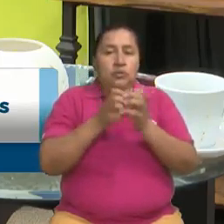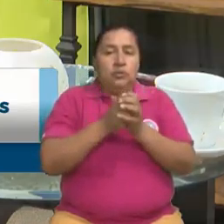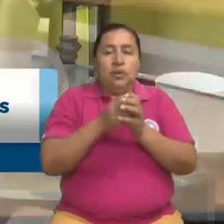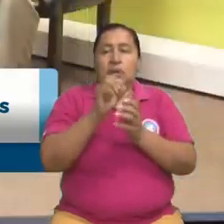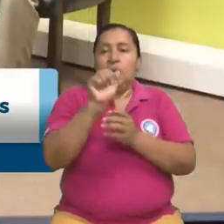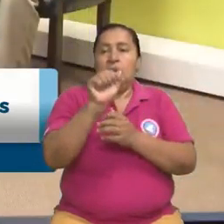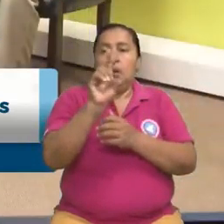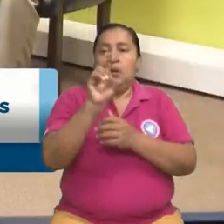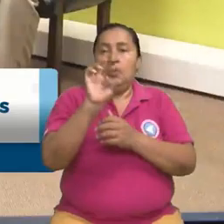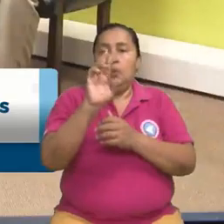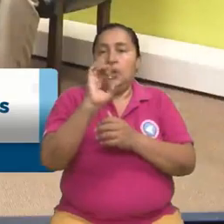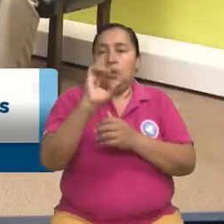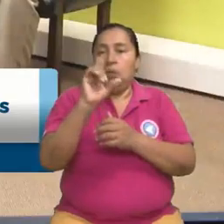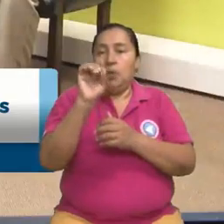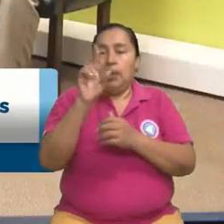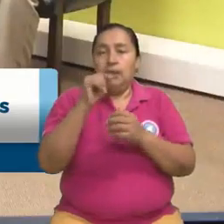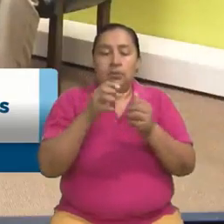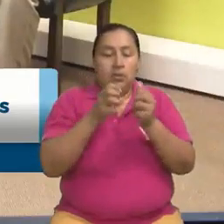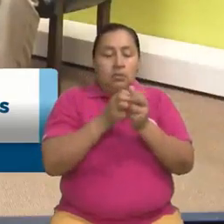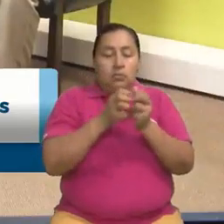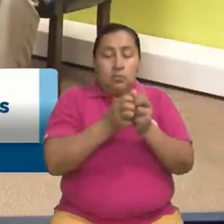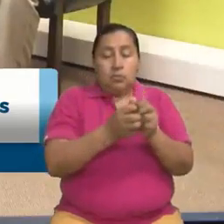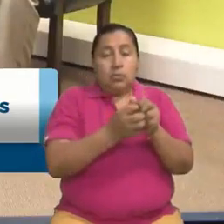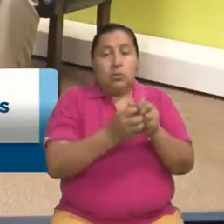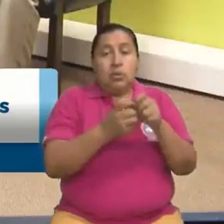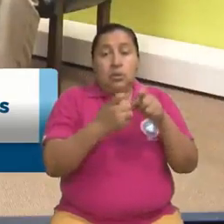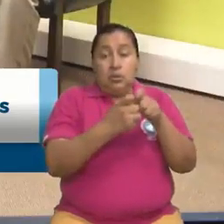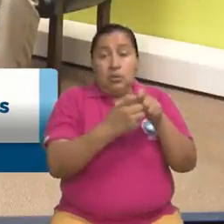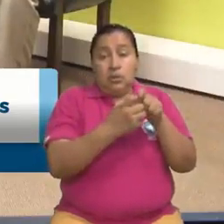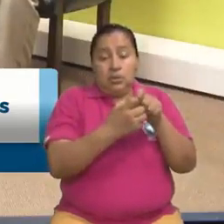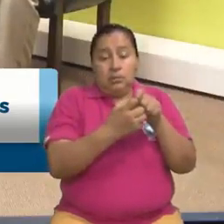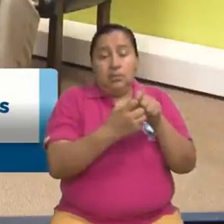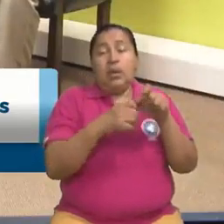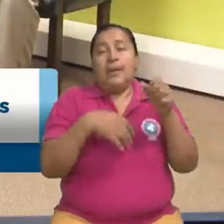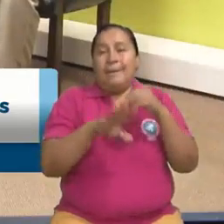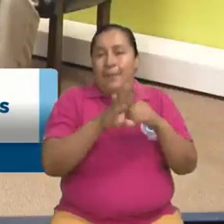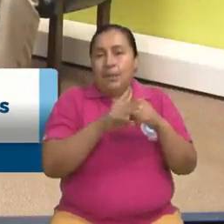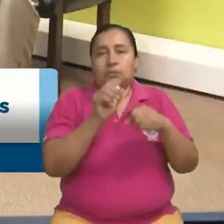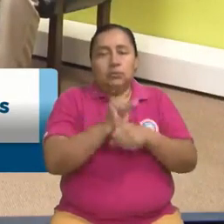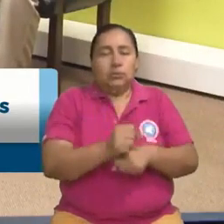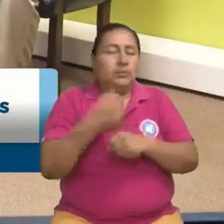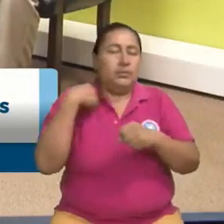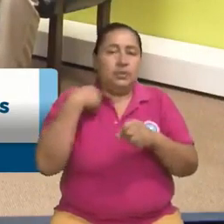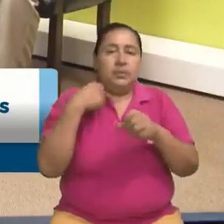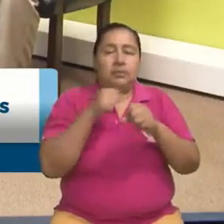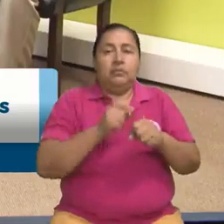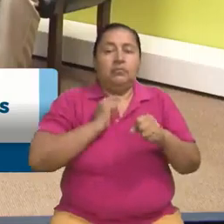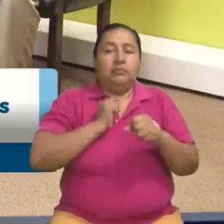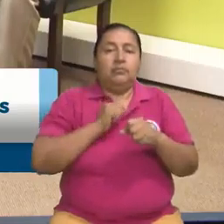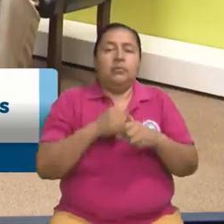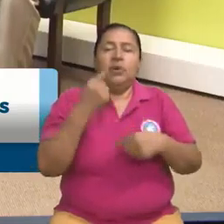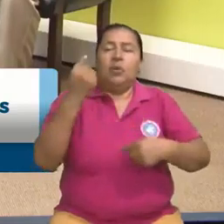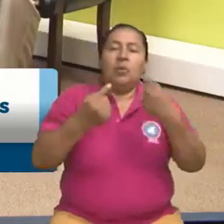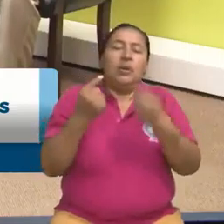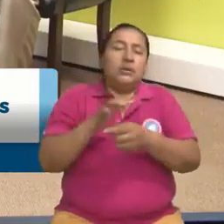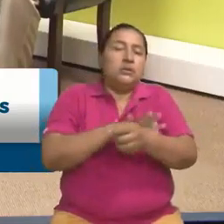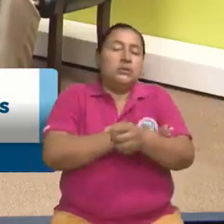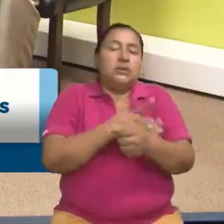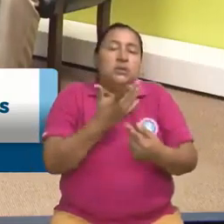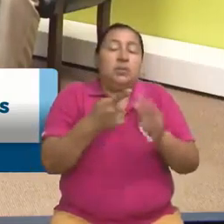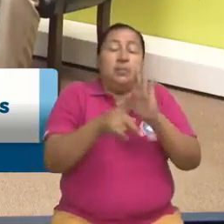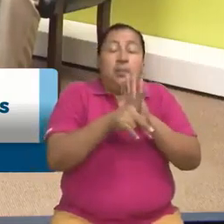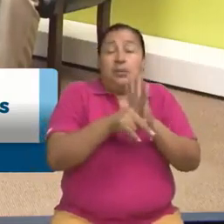intraauriculares. Son muy frecuentes. Es una de las cardiopatías más frecuentes que nosotros atendemos en nuestro medio. ¿Cuáles son los síntomas, los